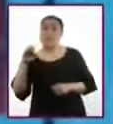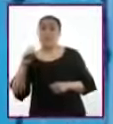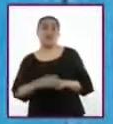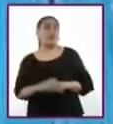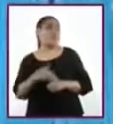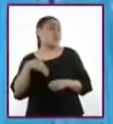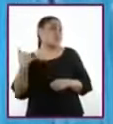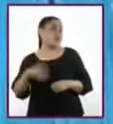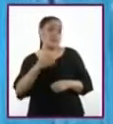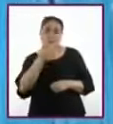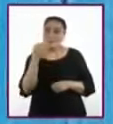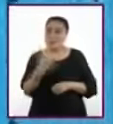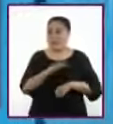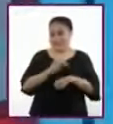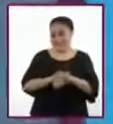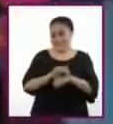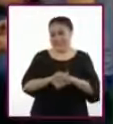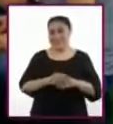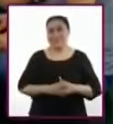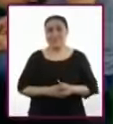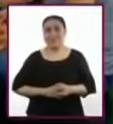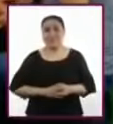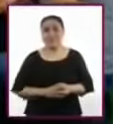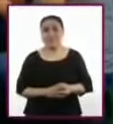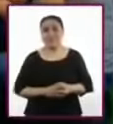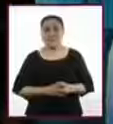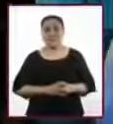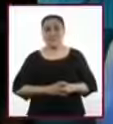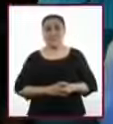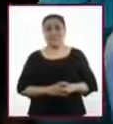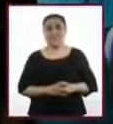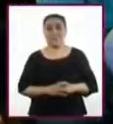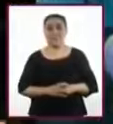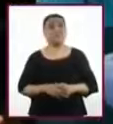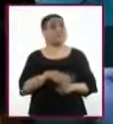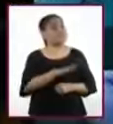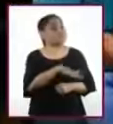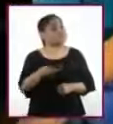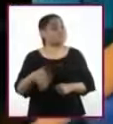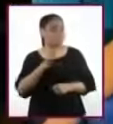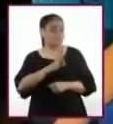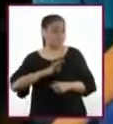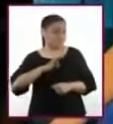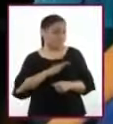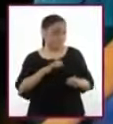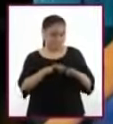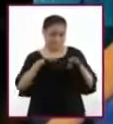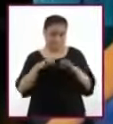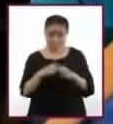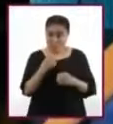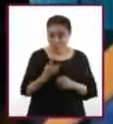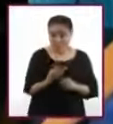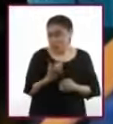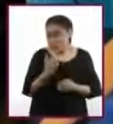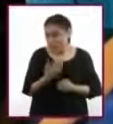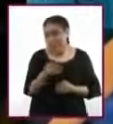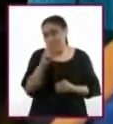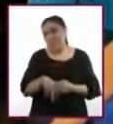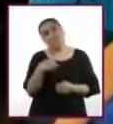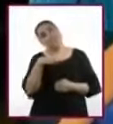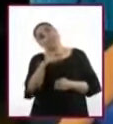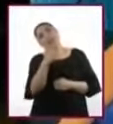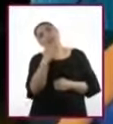somos muy chaquetos. ¿Quién se le cayó el moño? Chicos, muchísimas felicidades a los 2 equipos. Lo hicieron muy bien, nos hicieron reír mucho a